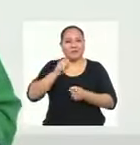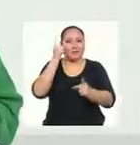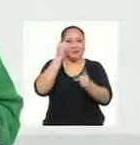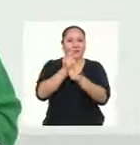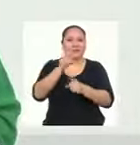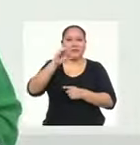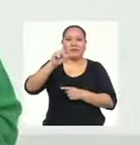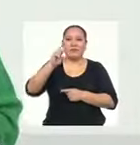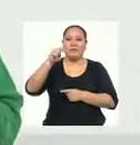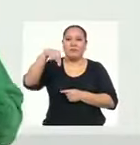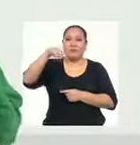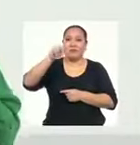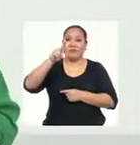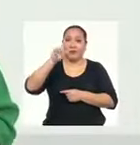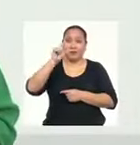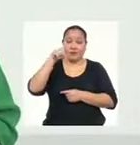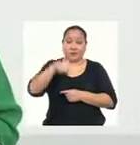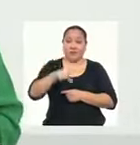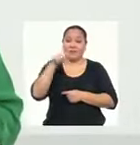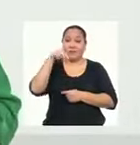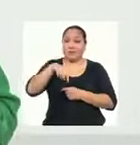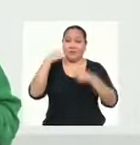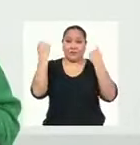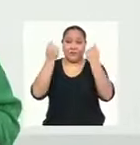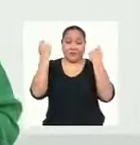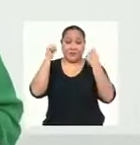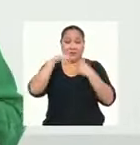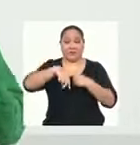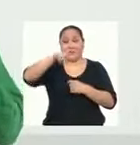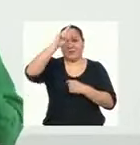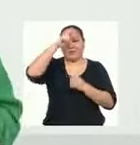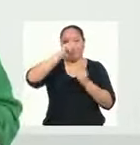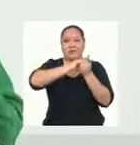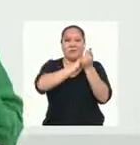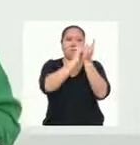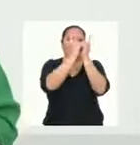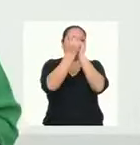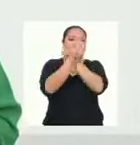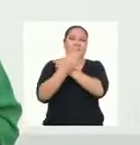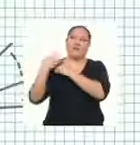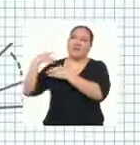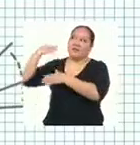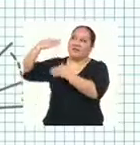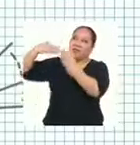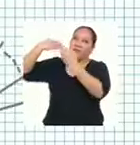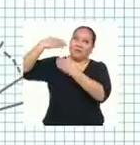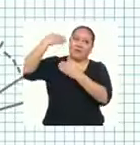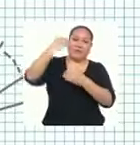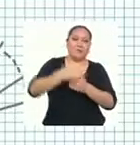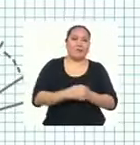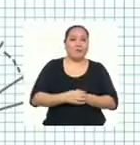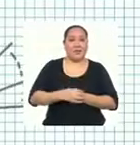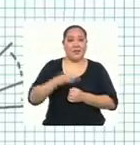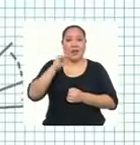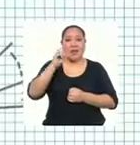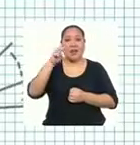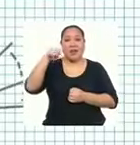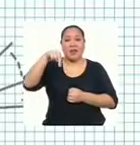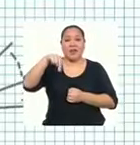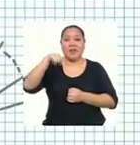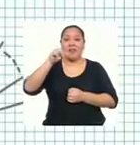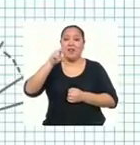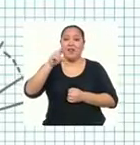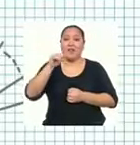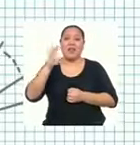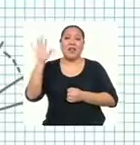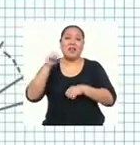los carnavales en el Perú han ido evolucionando a lo largo de todos estos años. En los carnavales de la época de mi